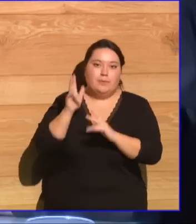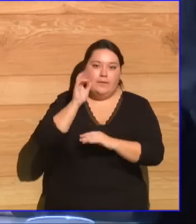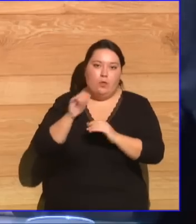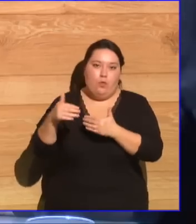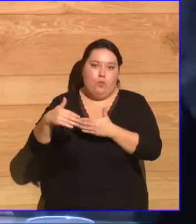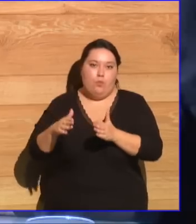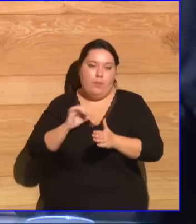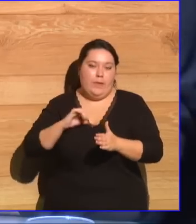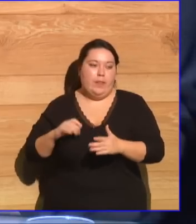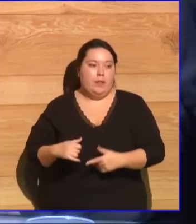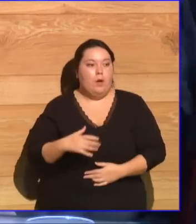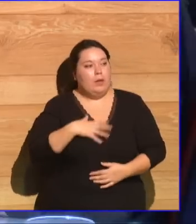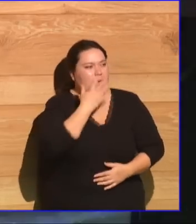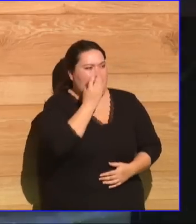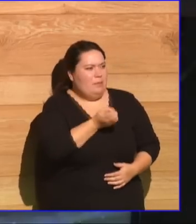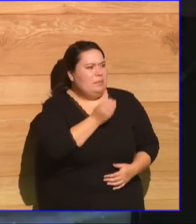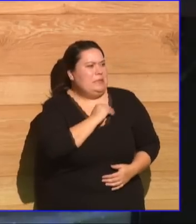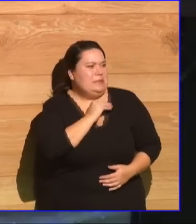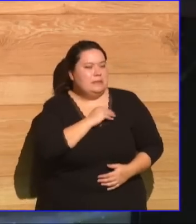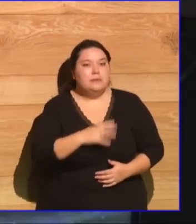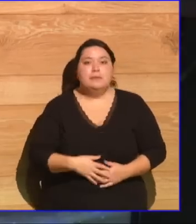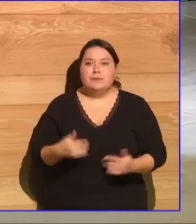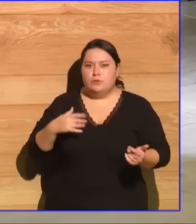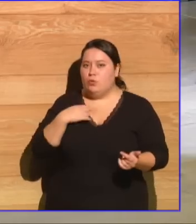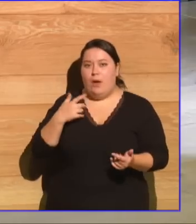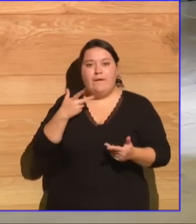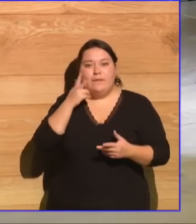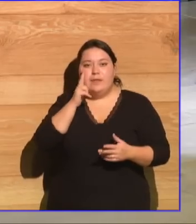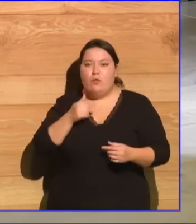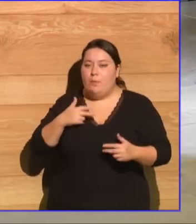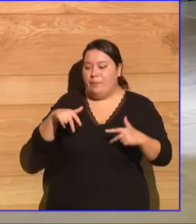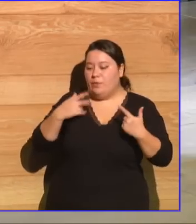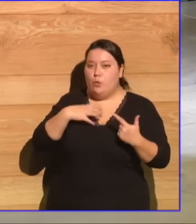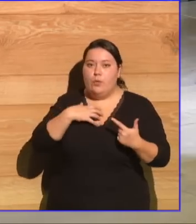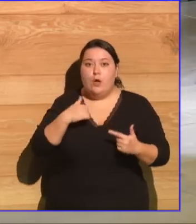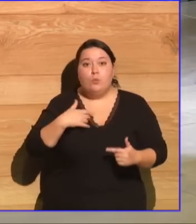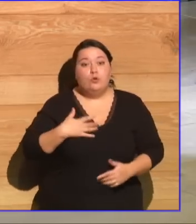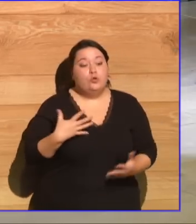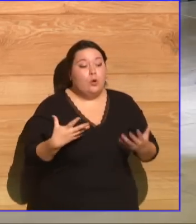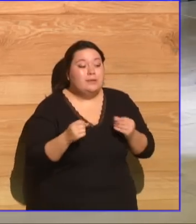Y a mí, Qué pues, pena, qué triste, madre mía. y a mí qué triste. no se me permitía tener habitación. Pues yo dormía en un váter, ¿vale?